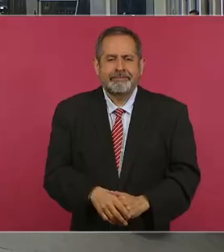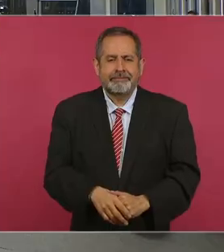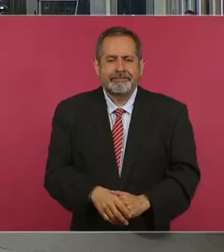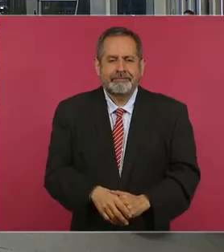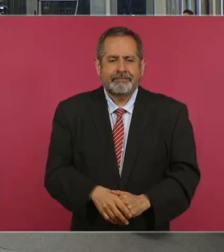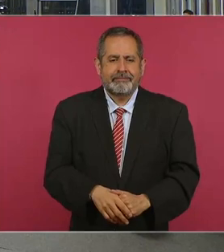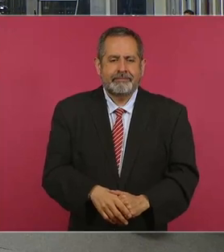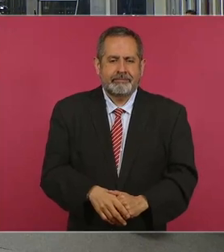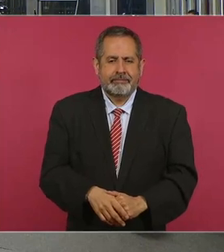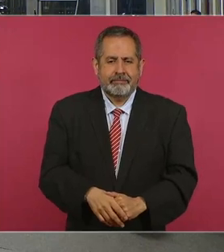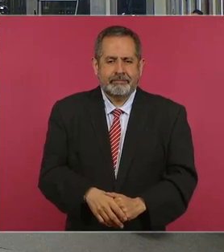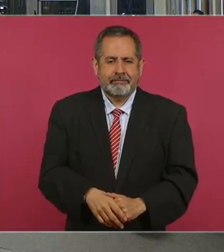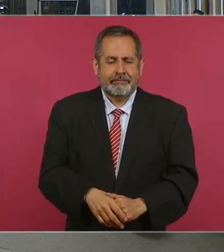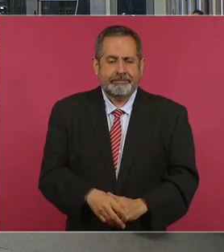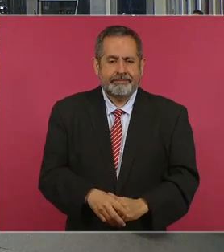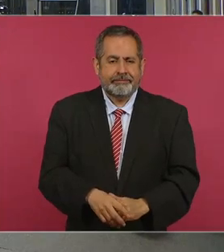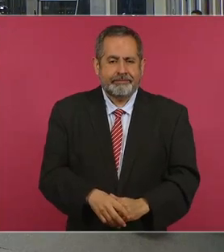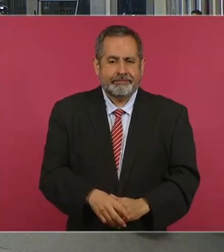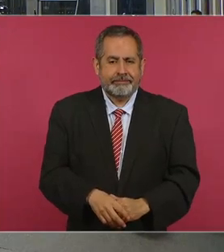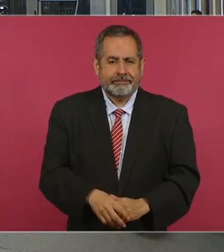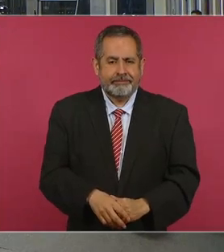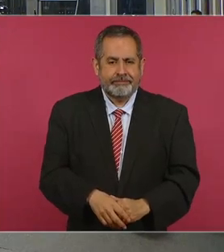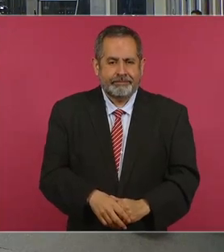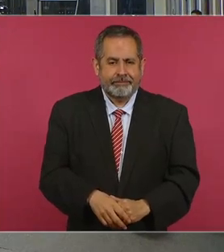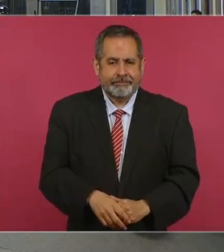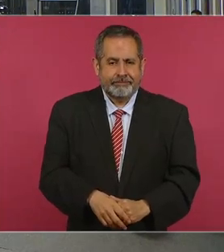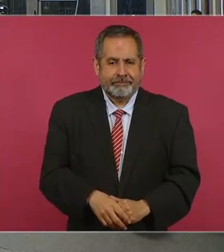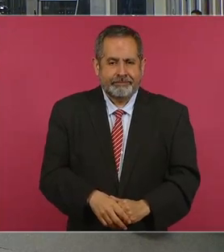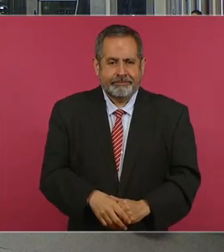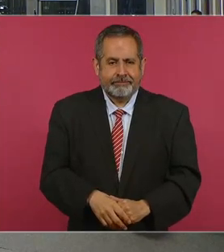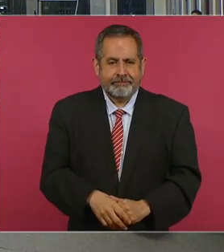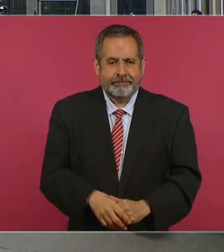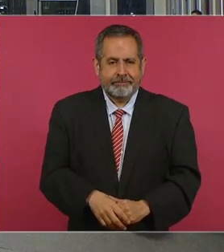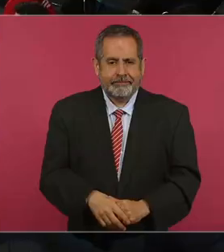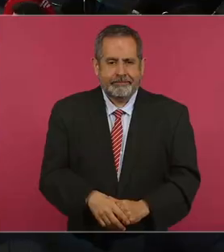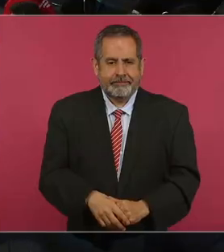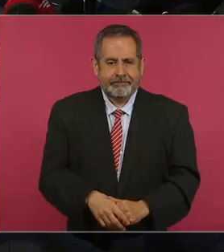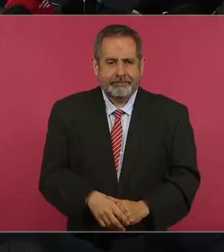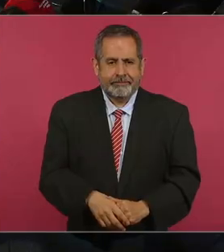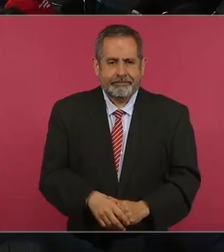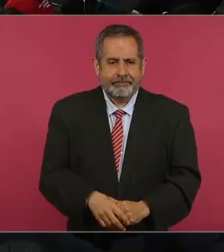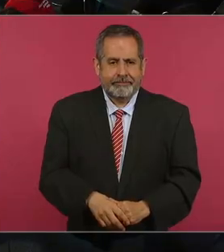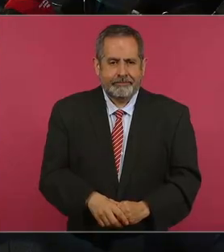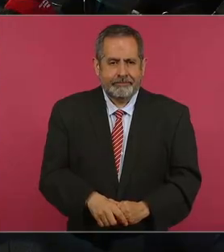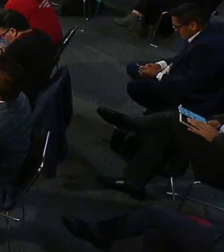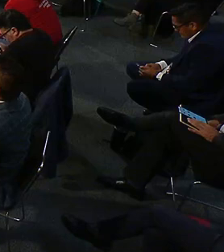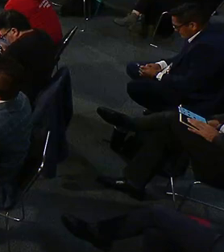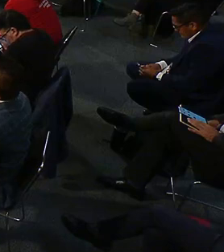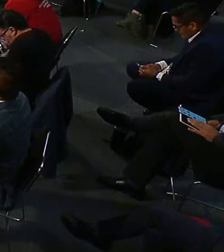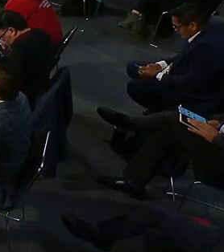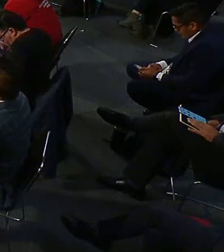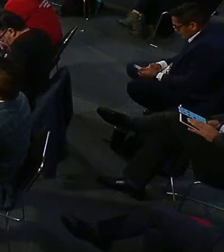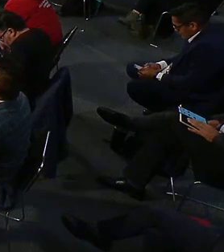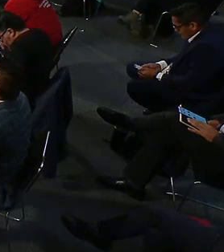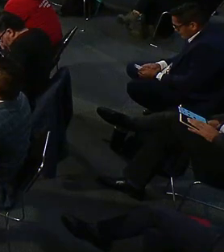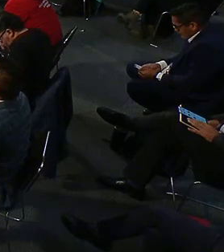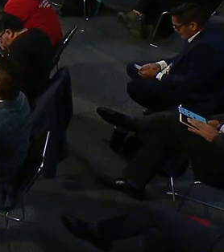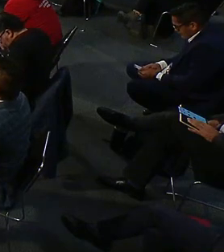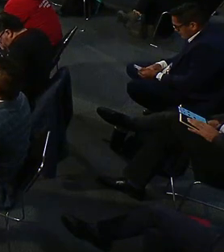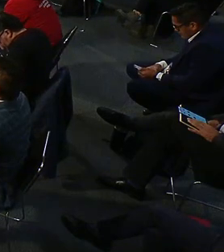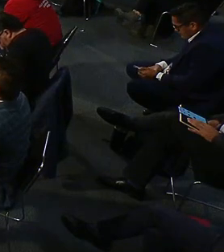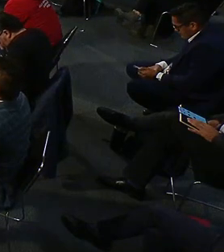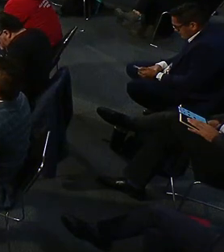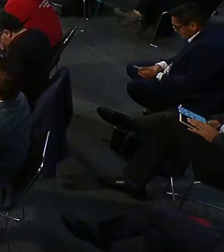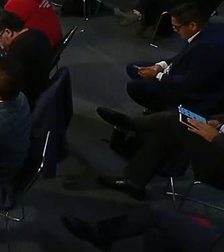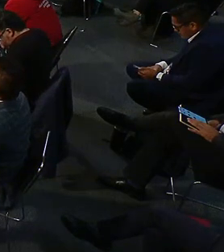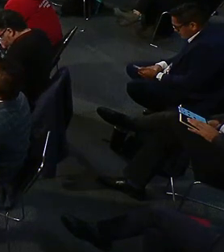La tierra que envié es por lo que faltaba del periodo de este. Sí, es para el periodo, sí. Pienso que